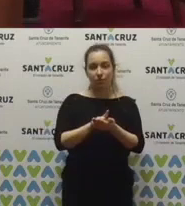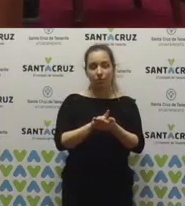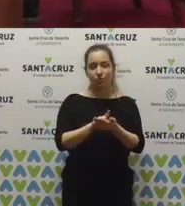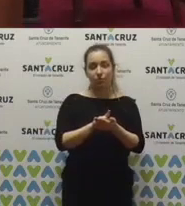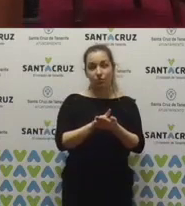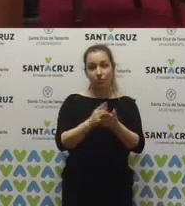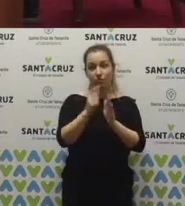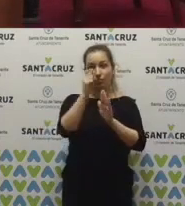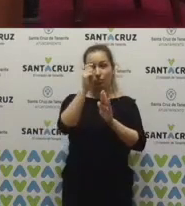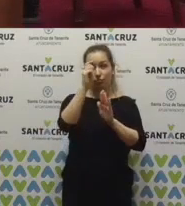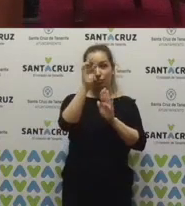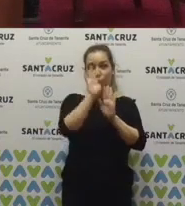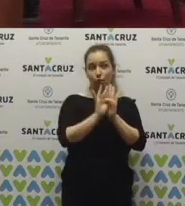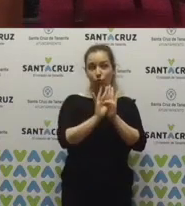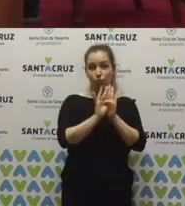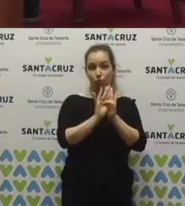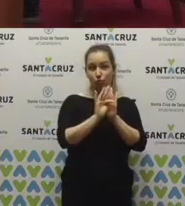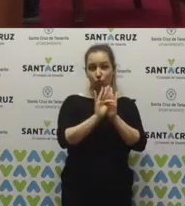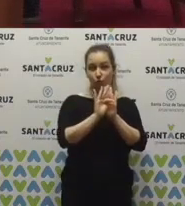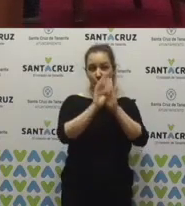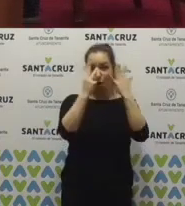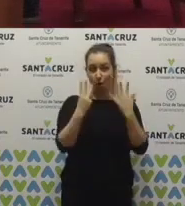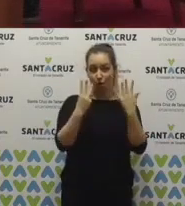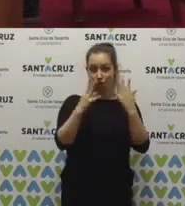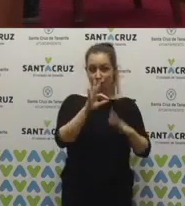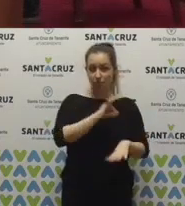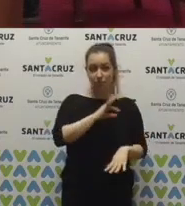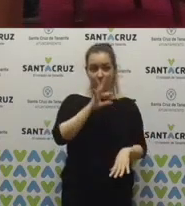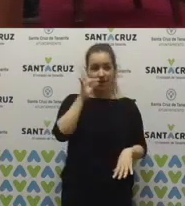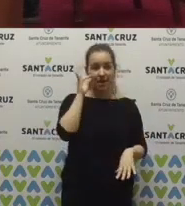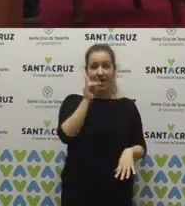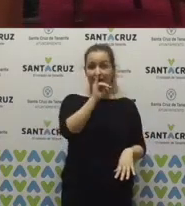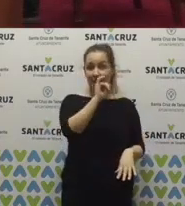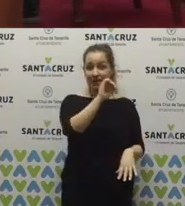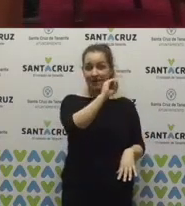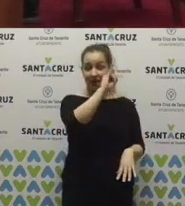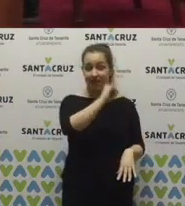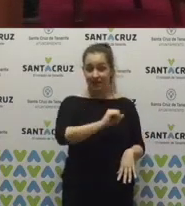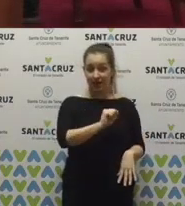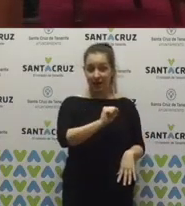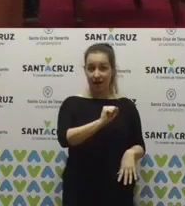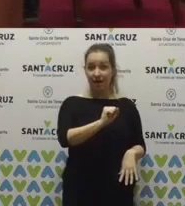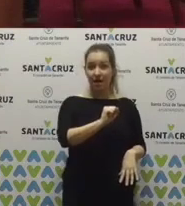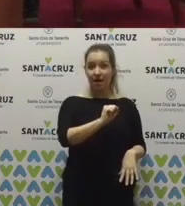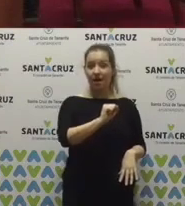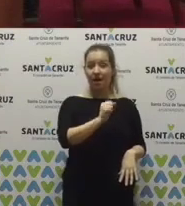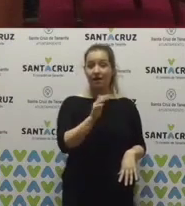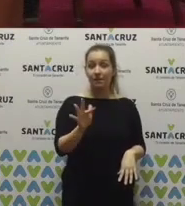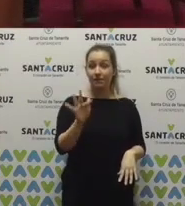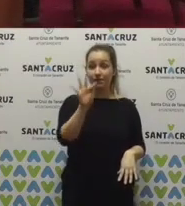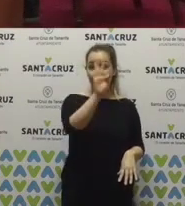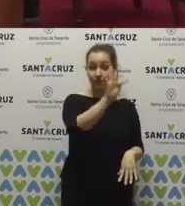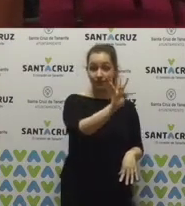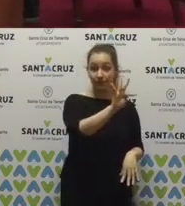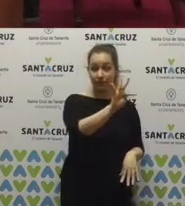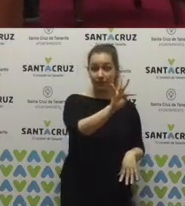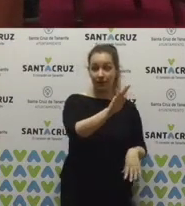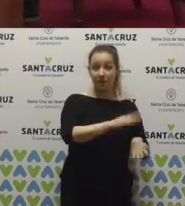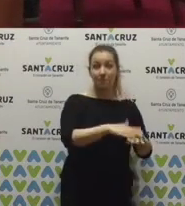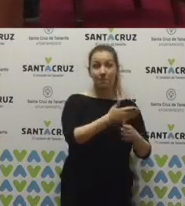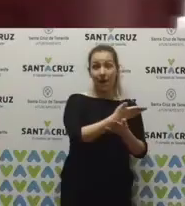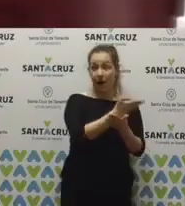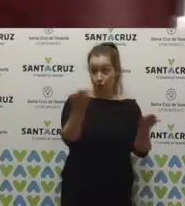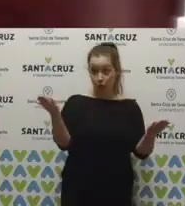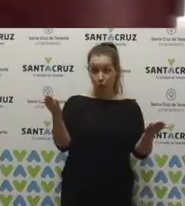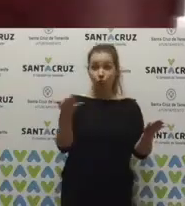el punto número 8 de doña liza con una intervención para todos vamos a